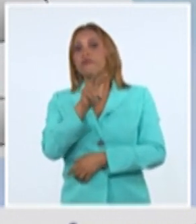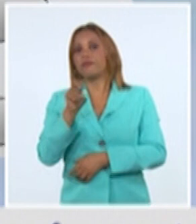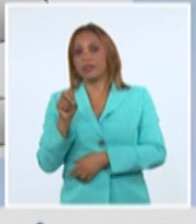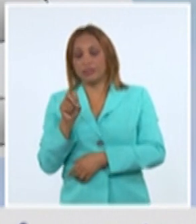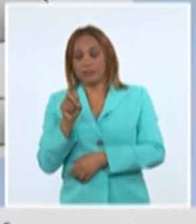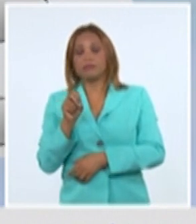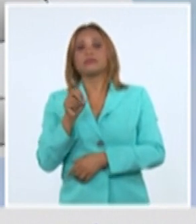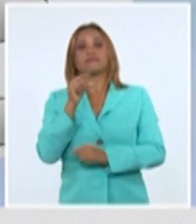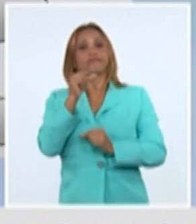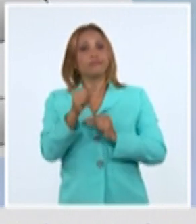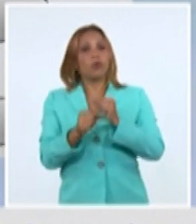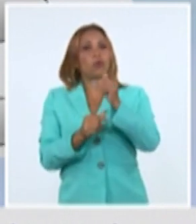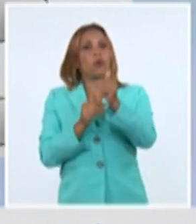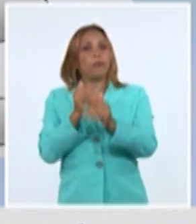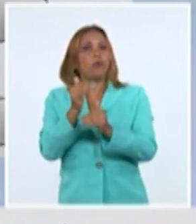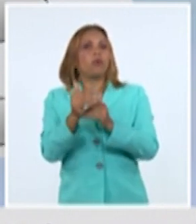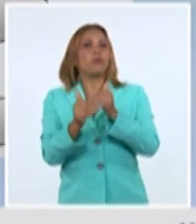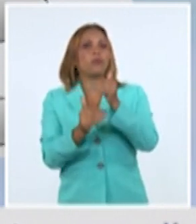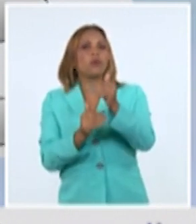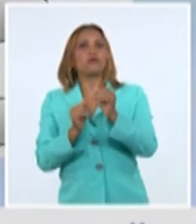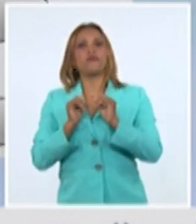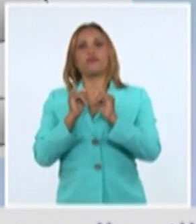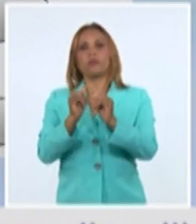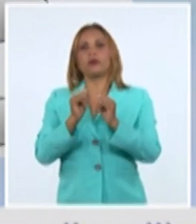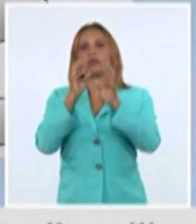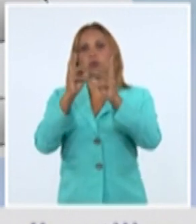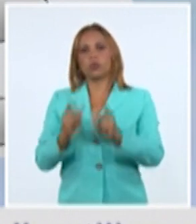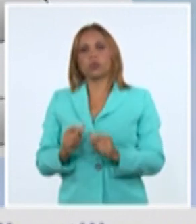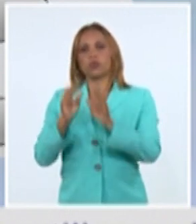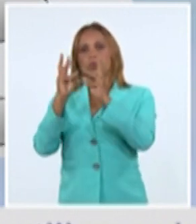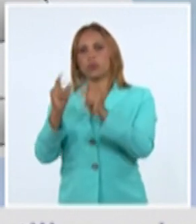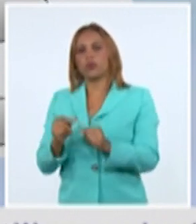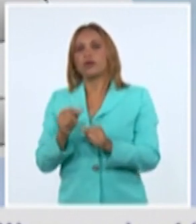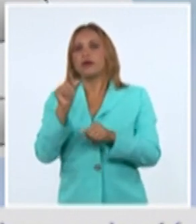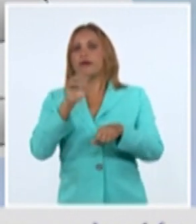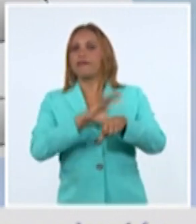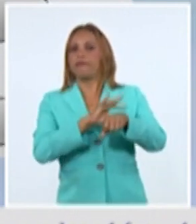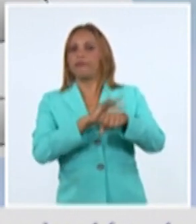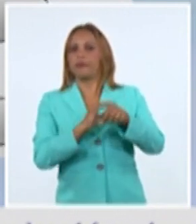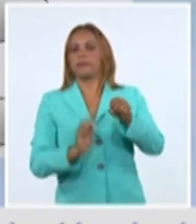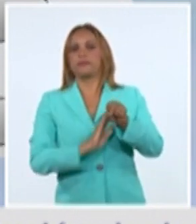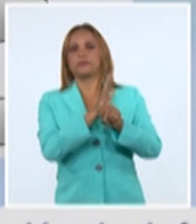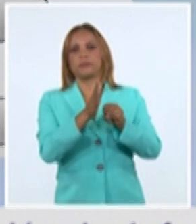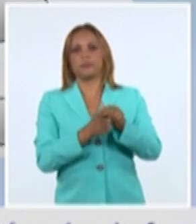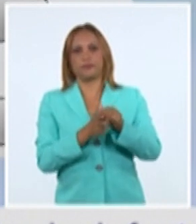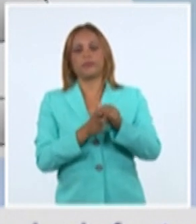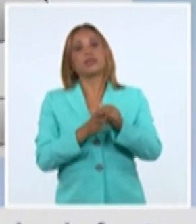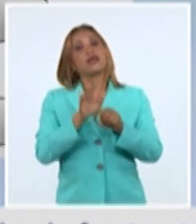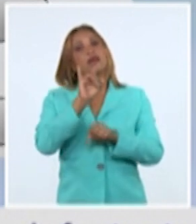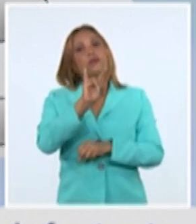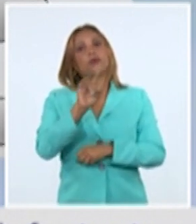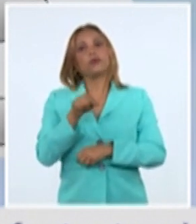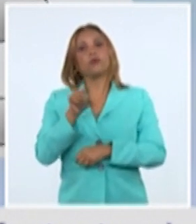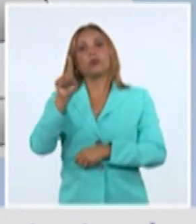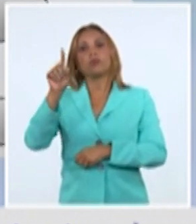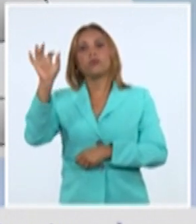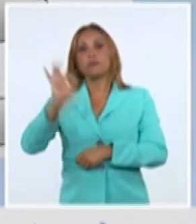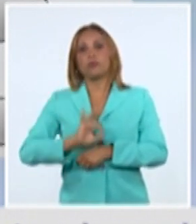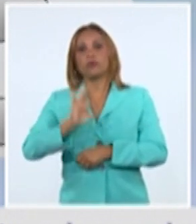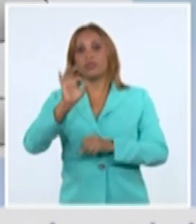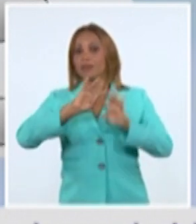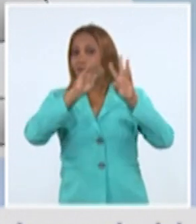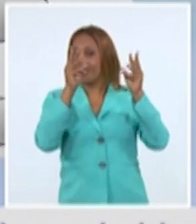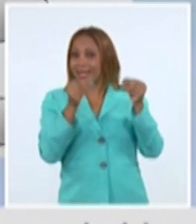venimos diagnosticando casos de COVID en nuestro país. El 9,1% de todas las